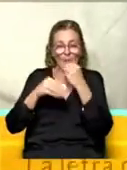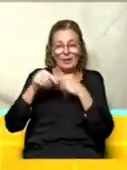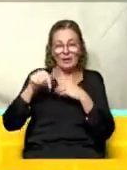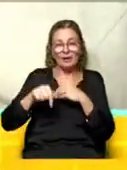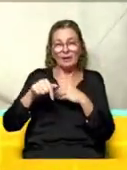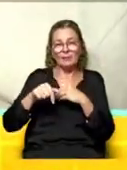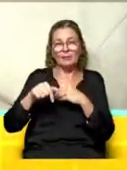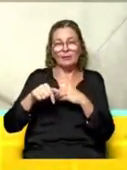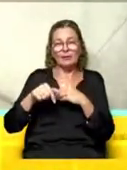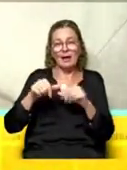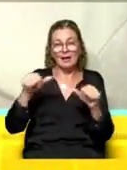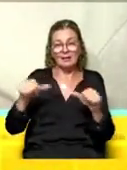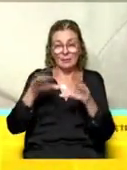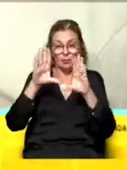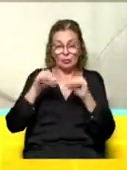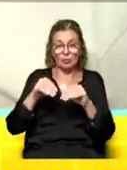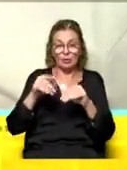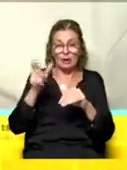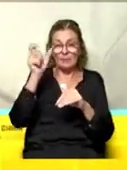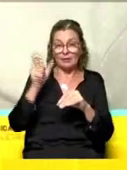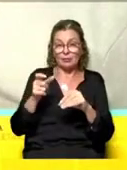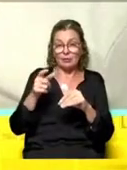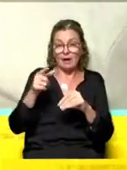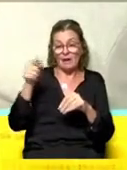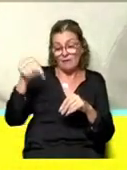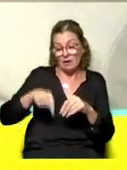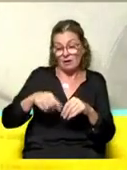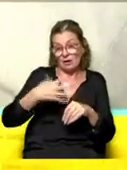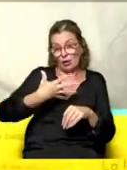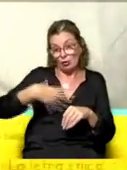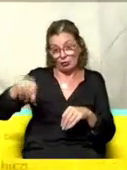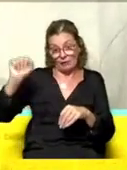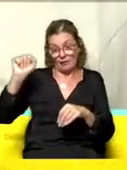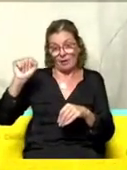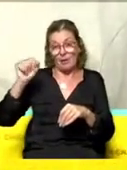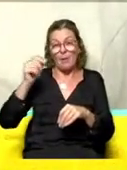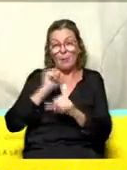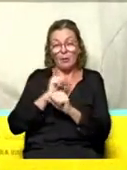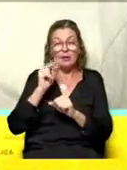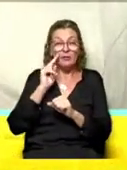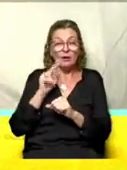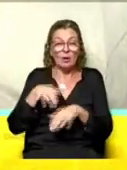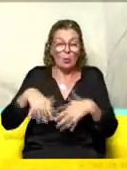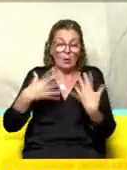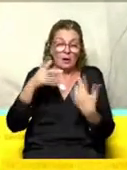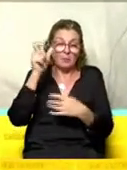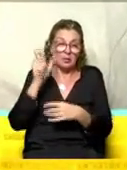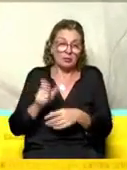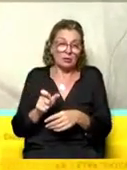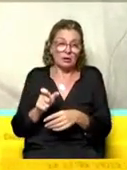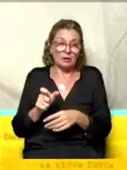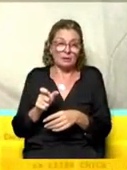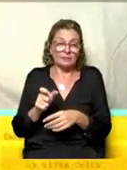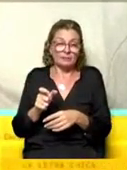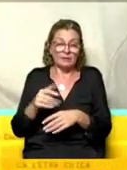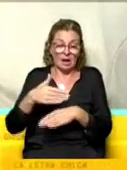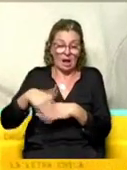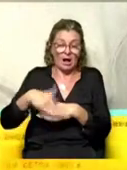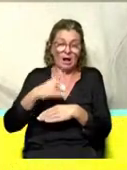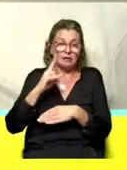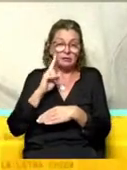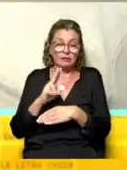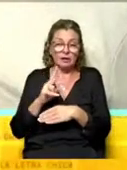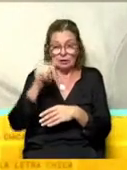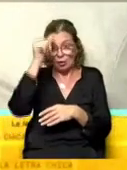acá es que elaboramos todo acá y la gente viene y se los lleva. Pero pueden ver ustedes, cualquier persona que ande por la calle, que